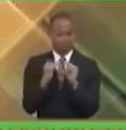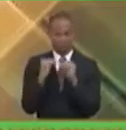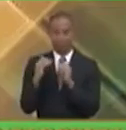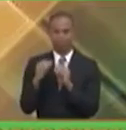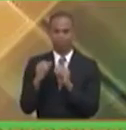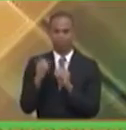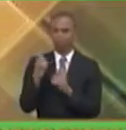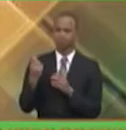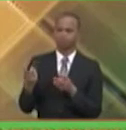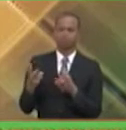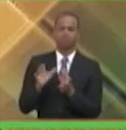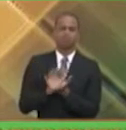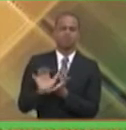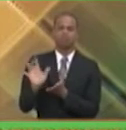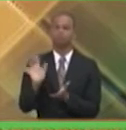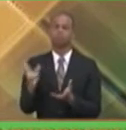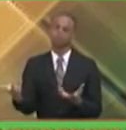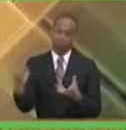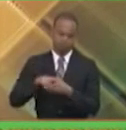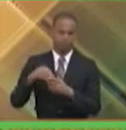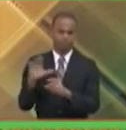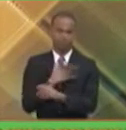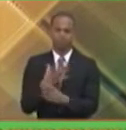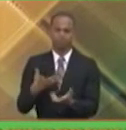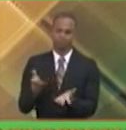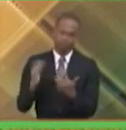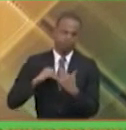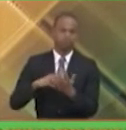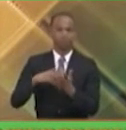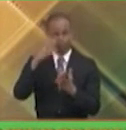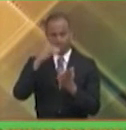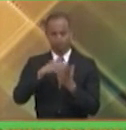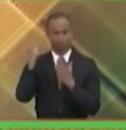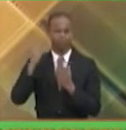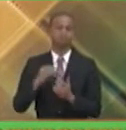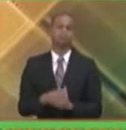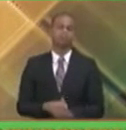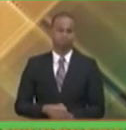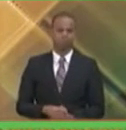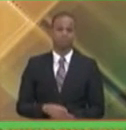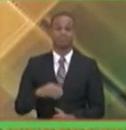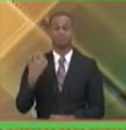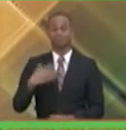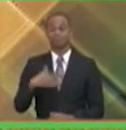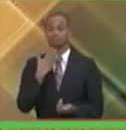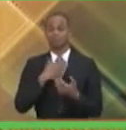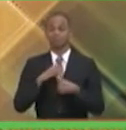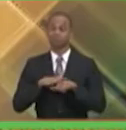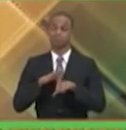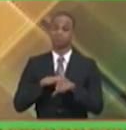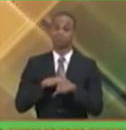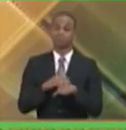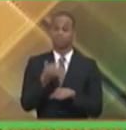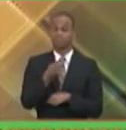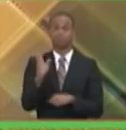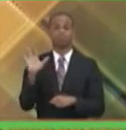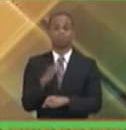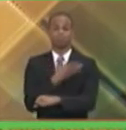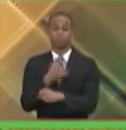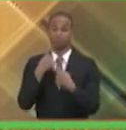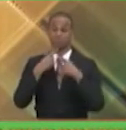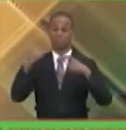entramos al campo musical, que puedan aprender sin exclusión alguna. Es bueno recordar que algunos de los grandes